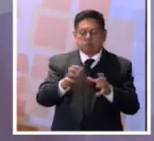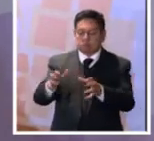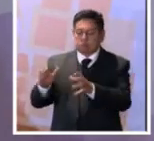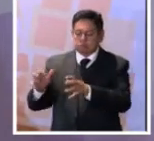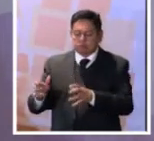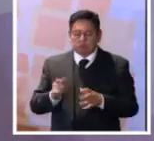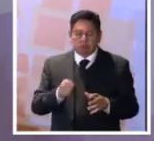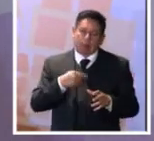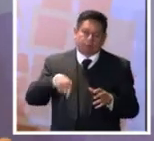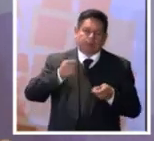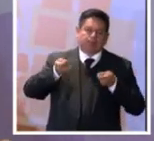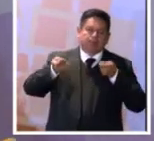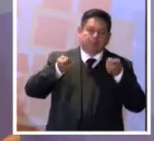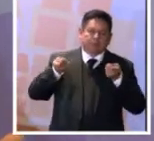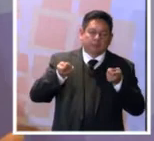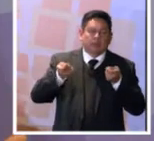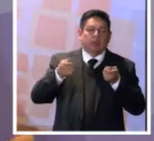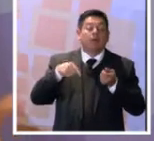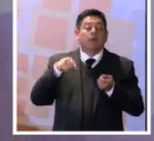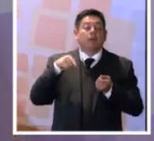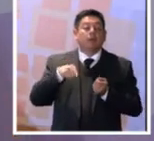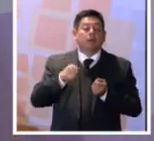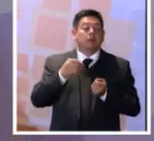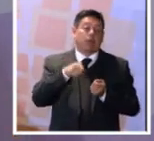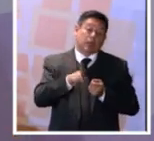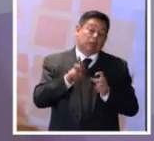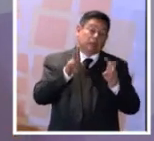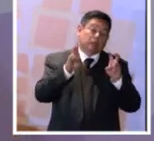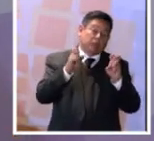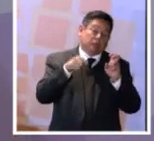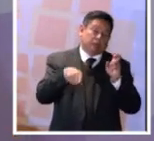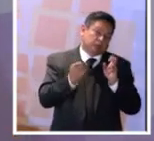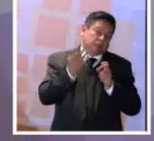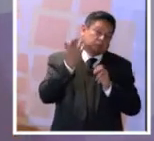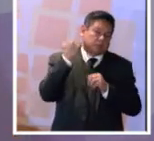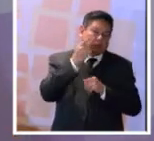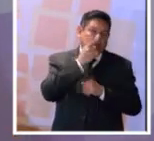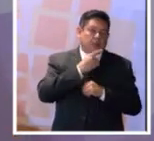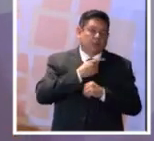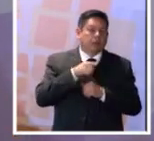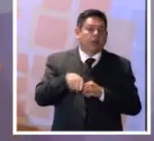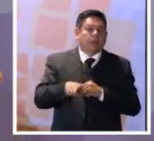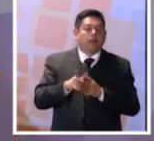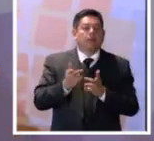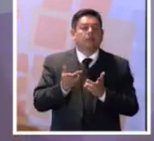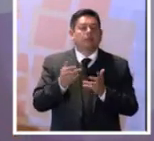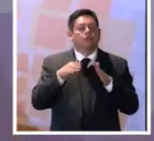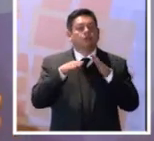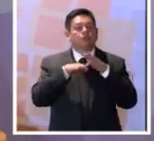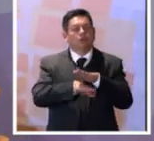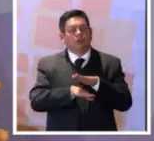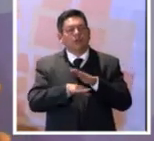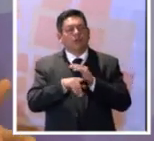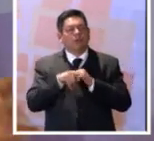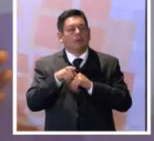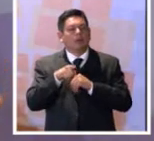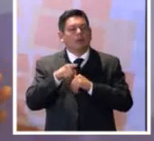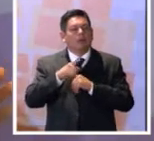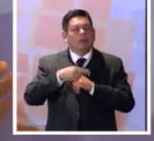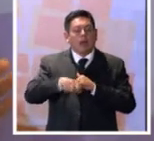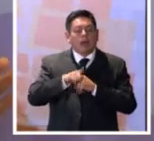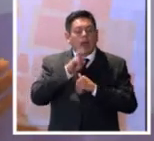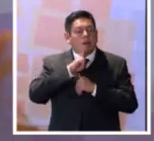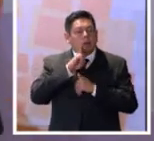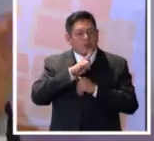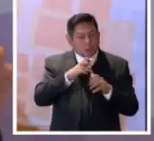momento ante las autoridades electorales locales, luego nos llegó a la sala regional, era la temática de verificar si la